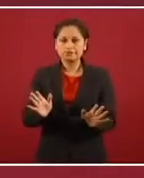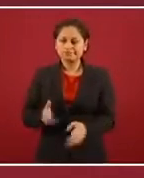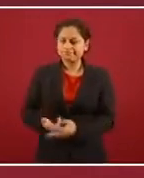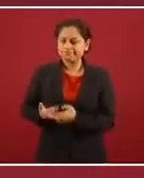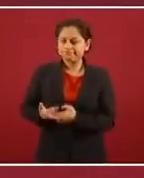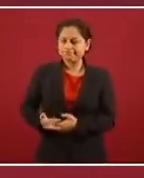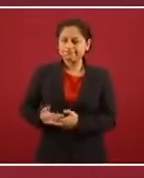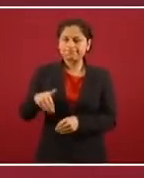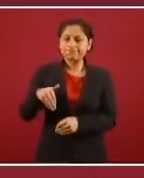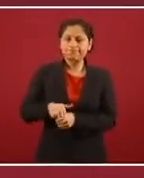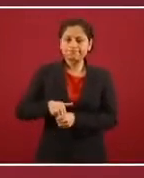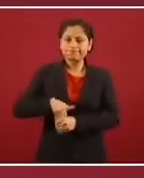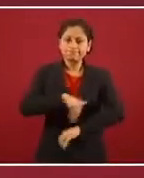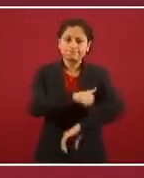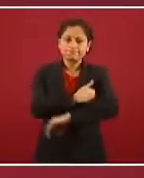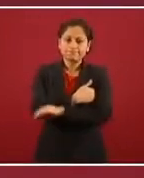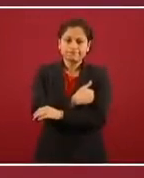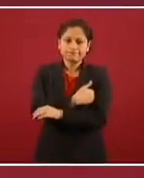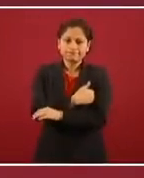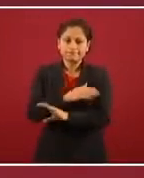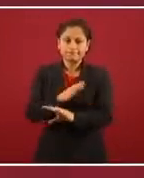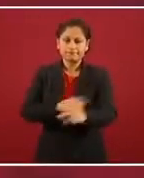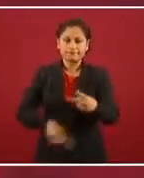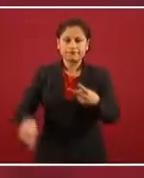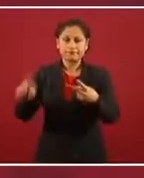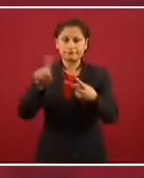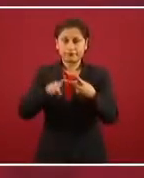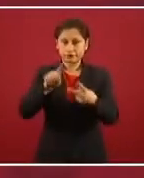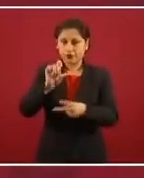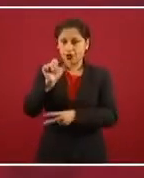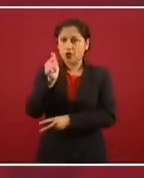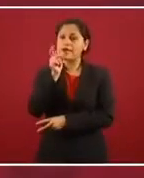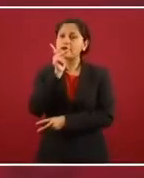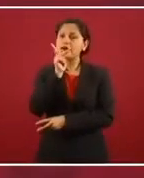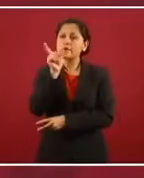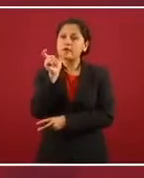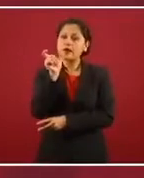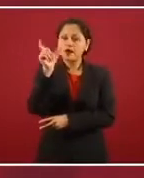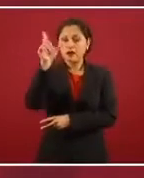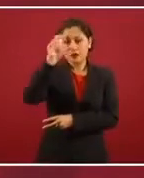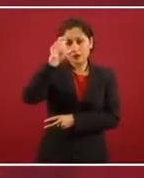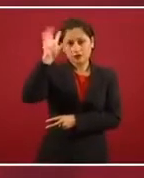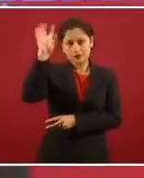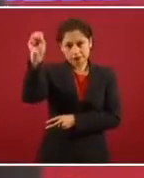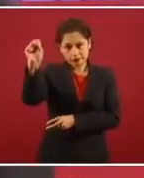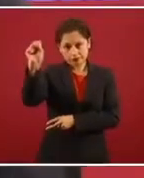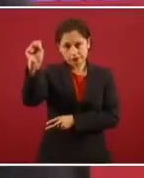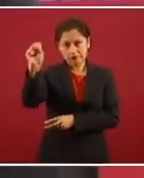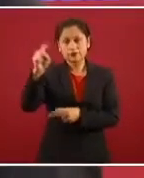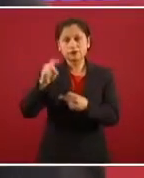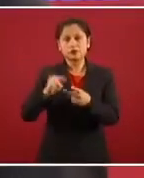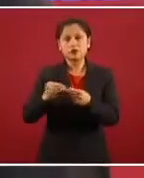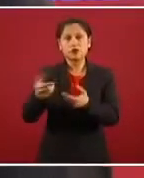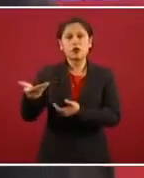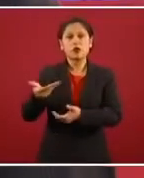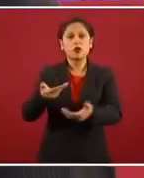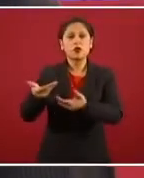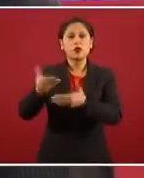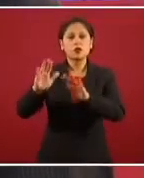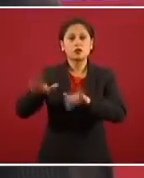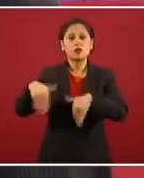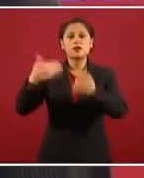La otra palabra, el otro término, el otro concepto, comercio exterior.